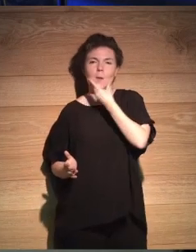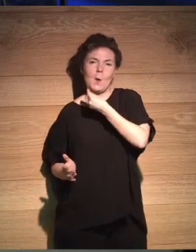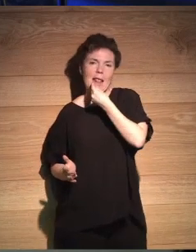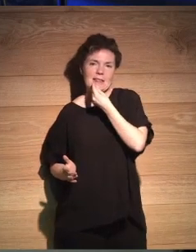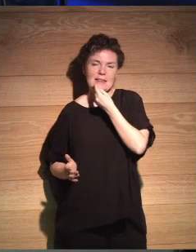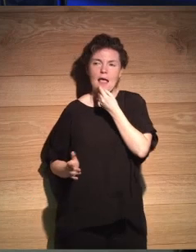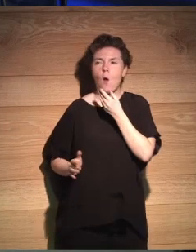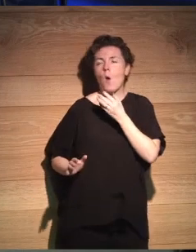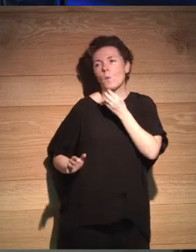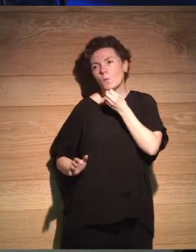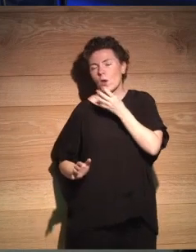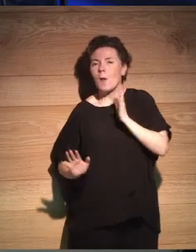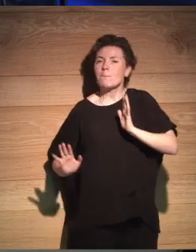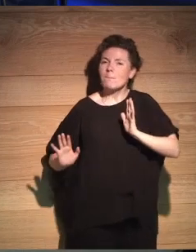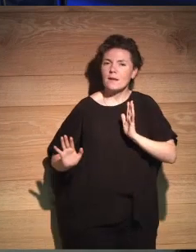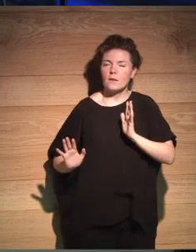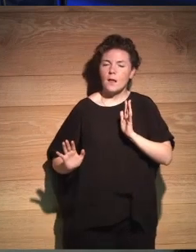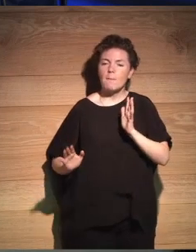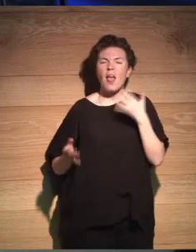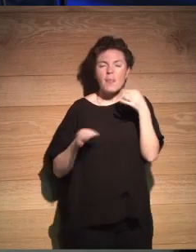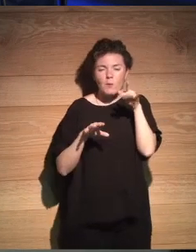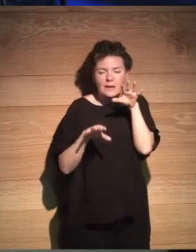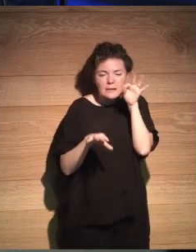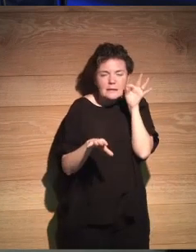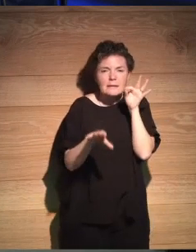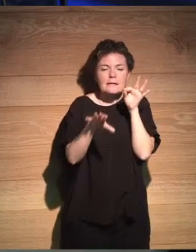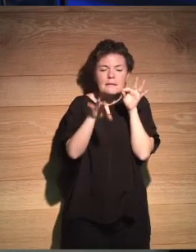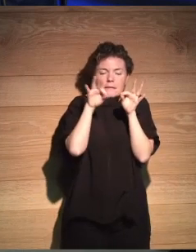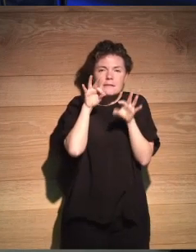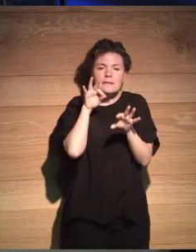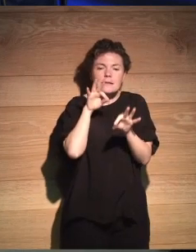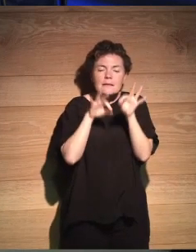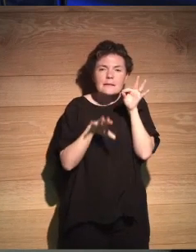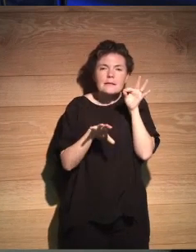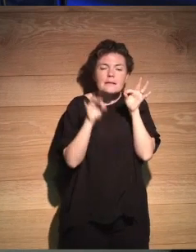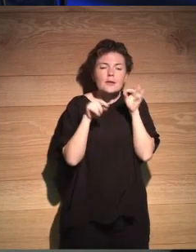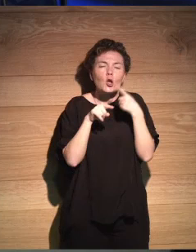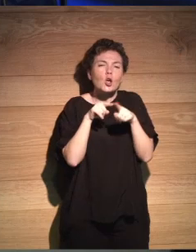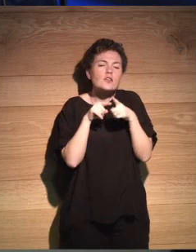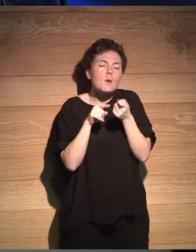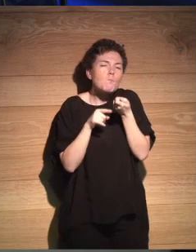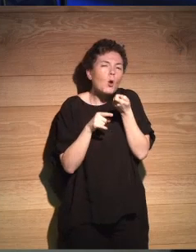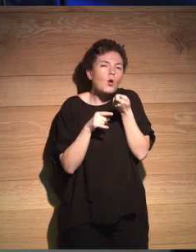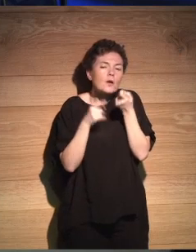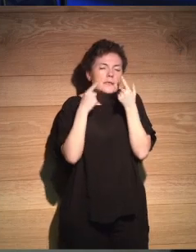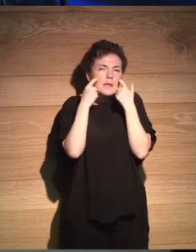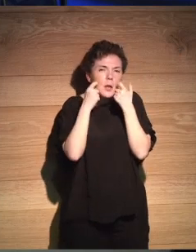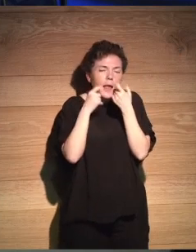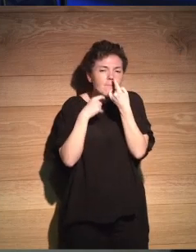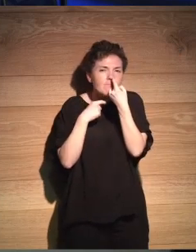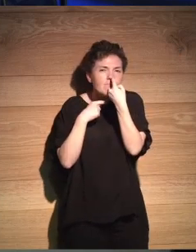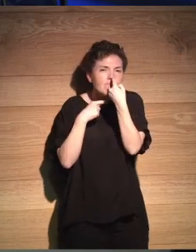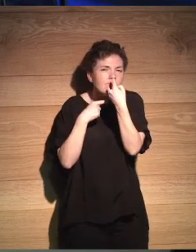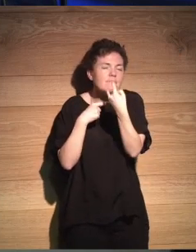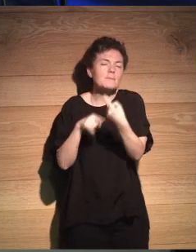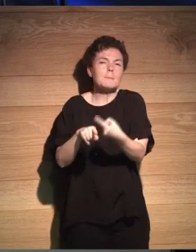de repente, o sea, lo que pasa es que hay que encontrar esos chispazos de atracción, que yo creo que